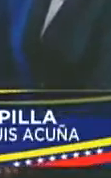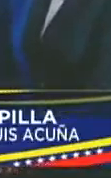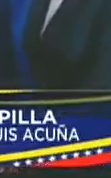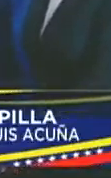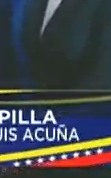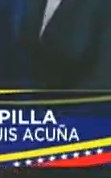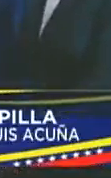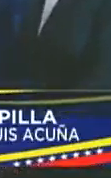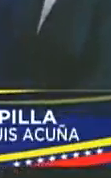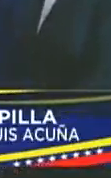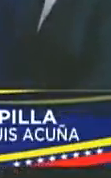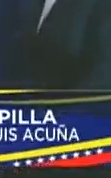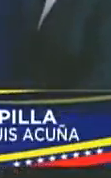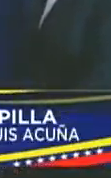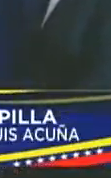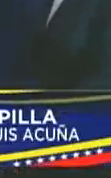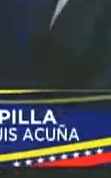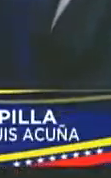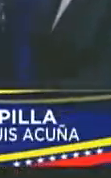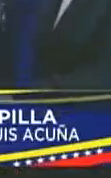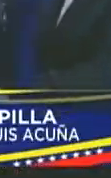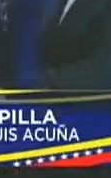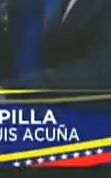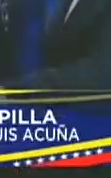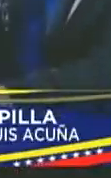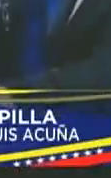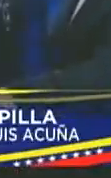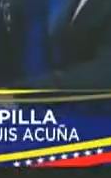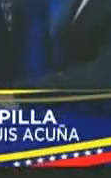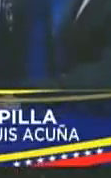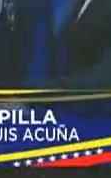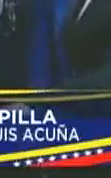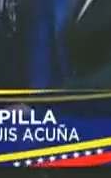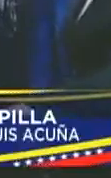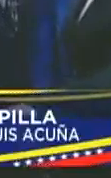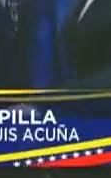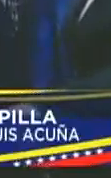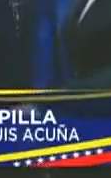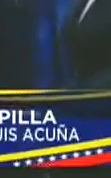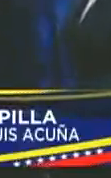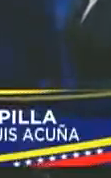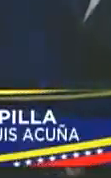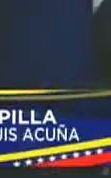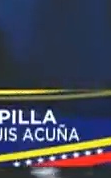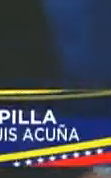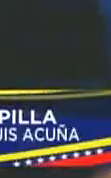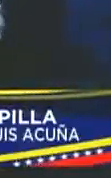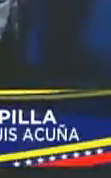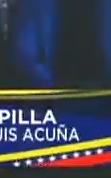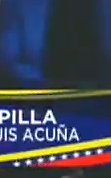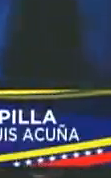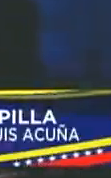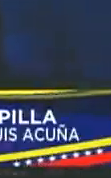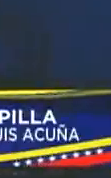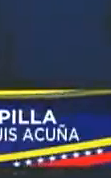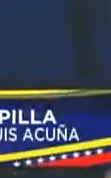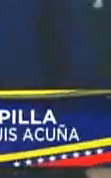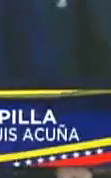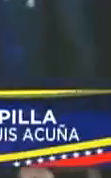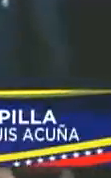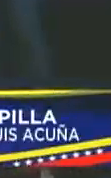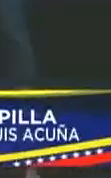asisten en esta capilla ardiente en homenaje al profesor Luis Acuña. Además,